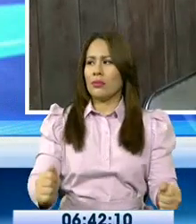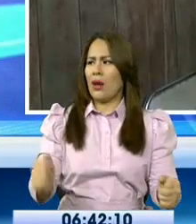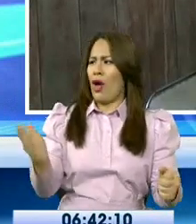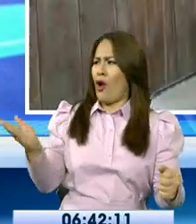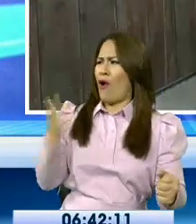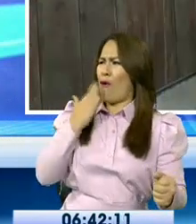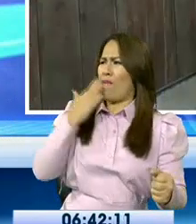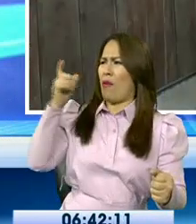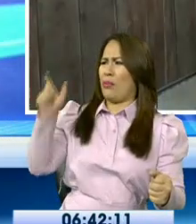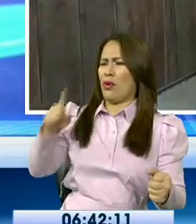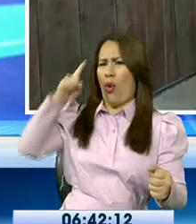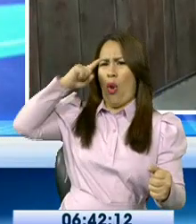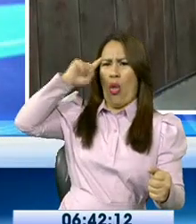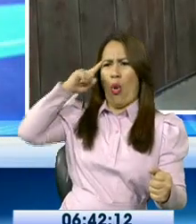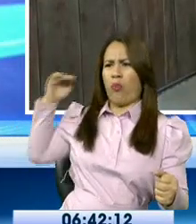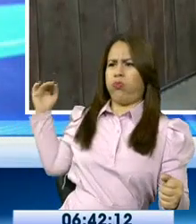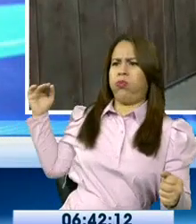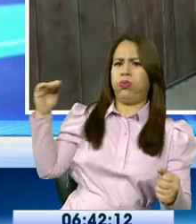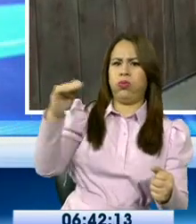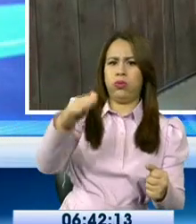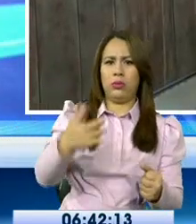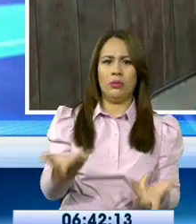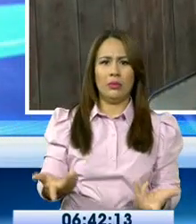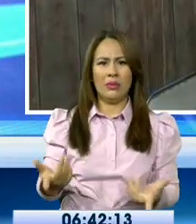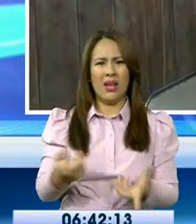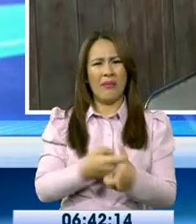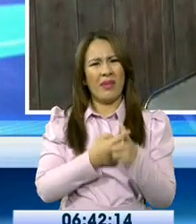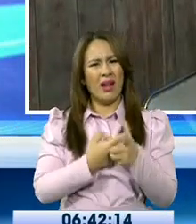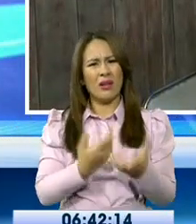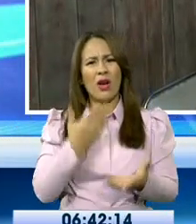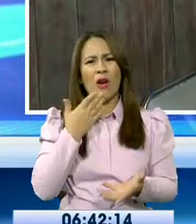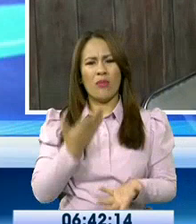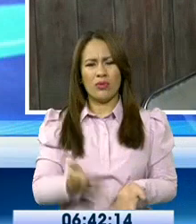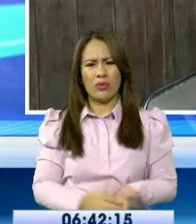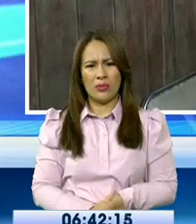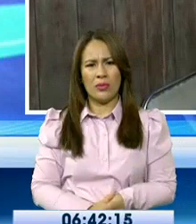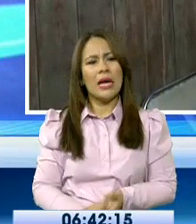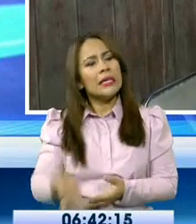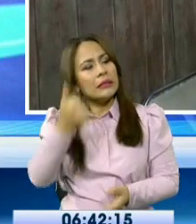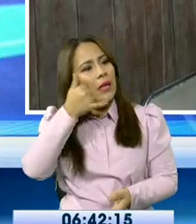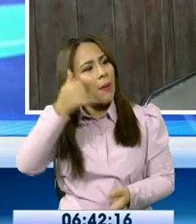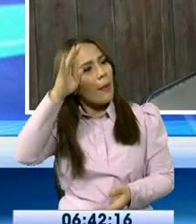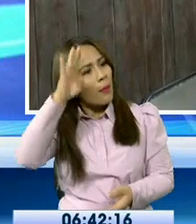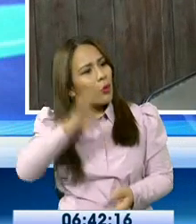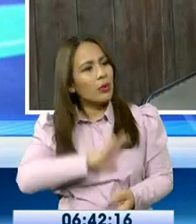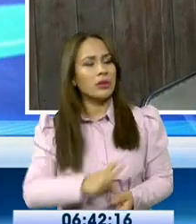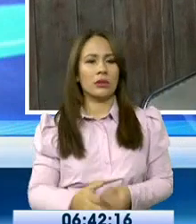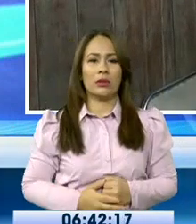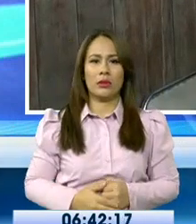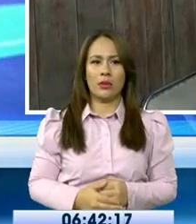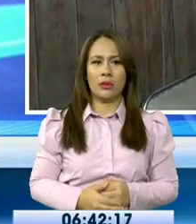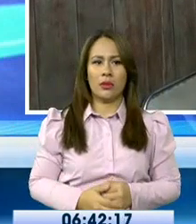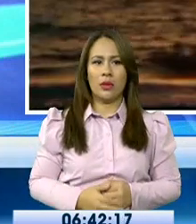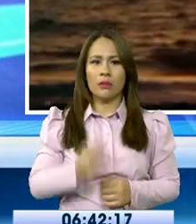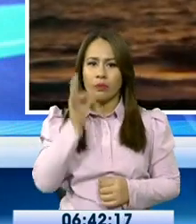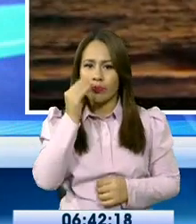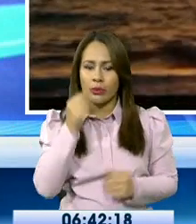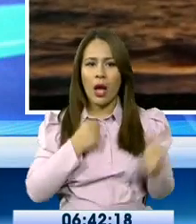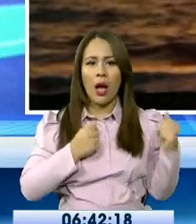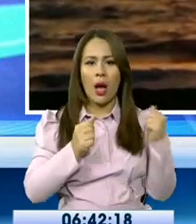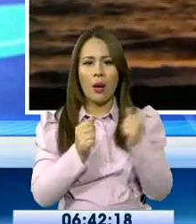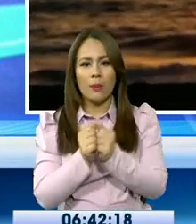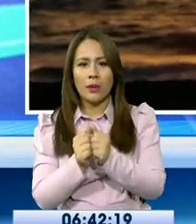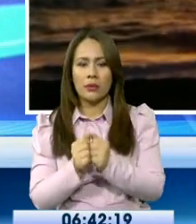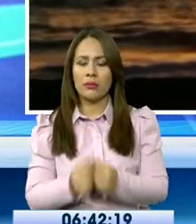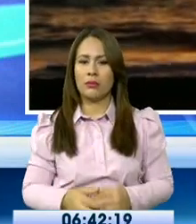señor? ¿Qué lo puede apurar tanto? A no ser que sea una emergencia. Imagina. Pero si es una emergencia, llama a la policía o llama a la Comisión de Tránsito que te escolte. Por supuesto. Que te ayude.